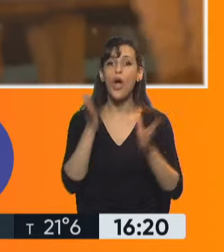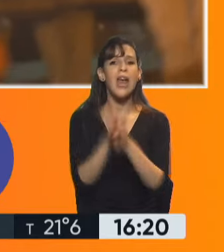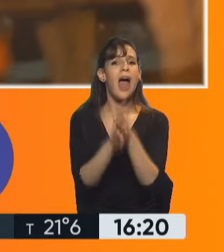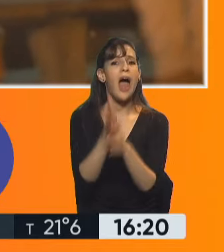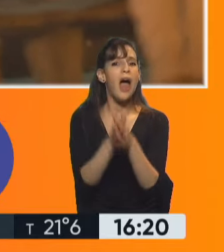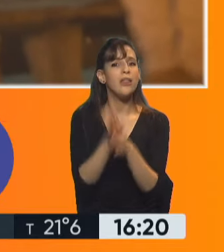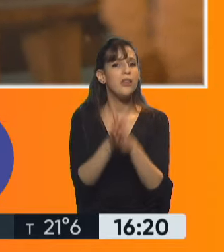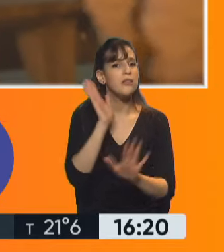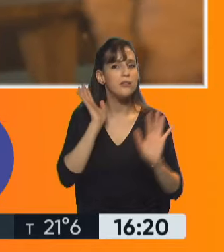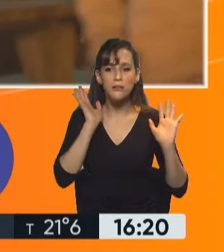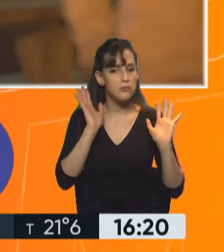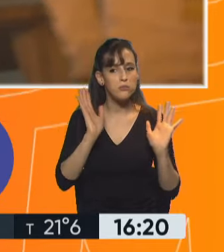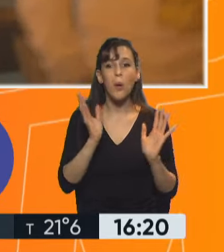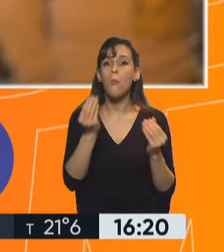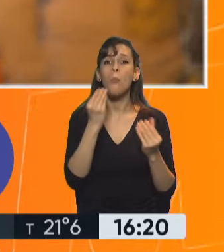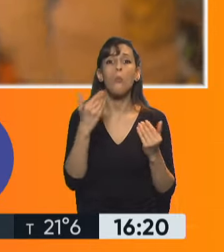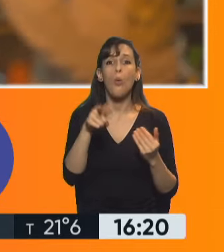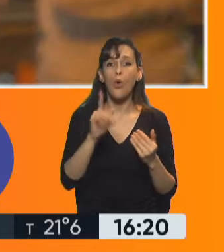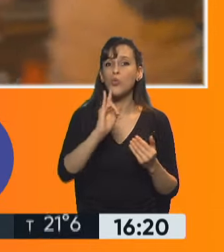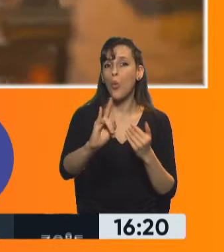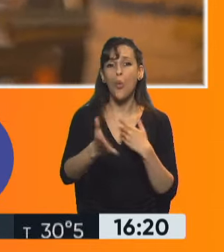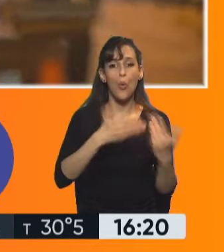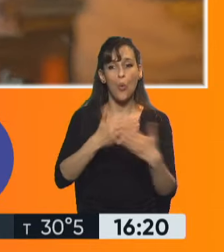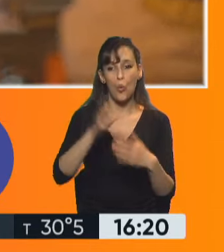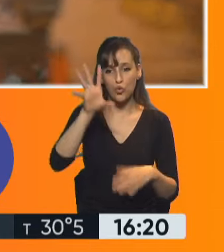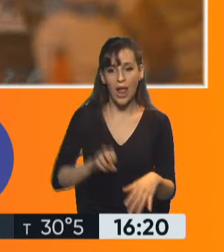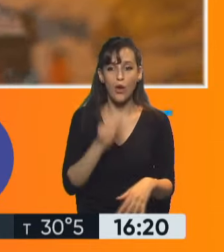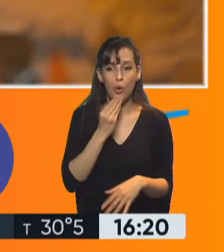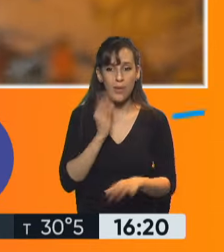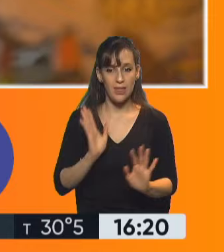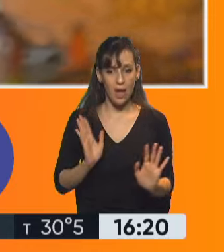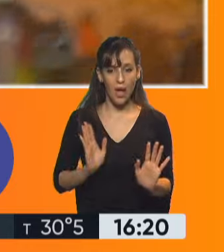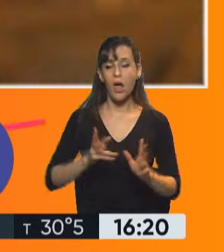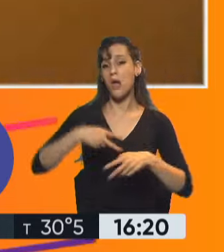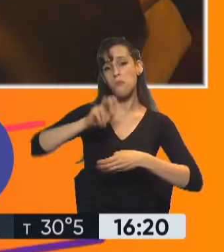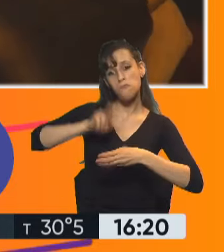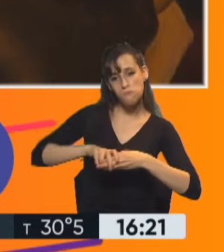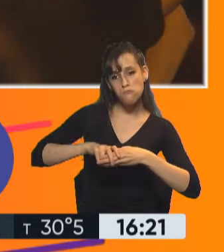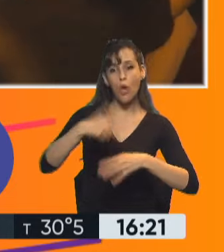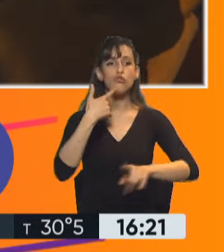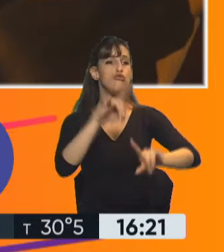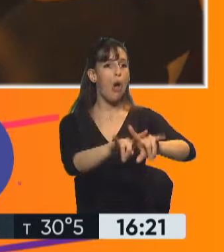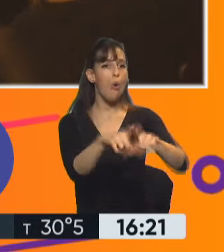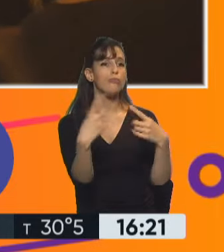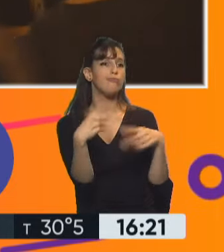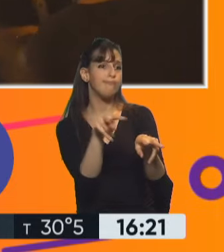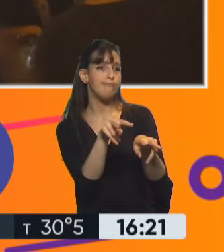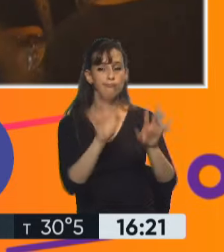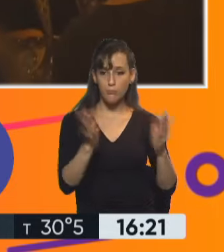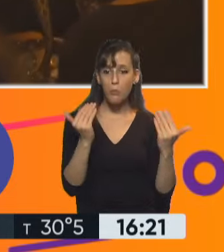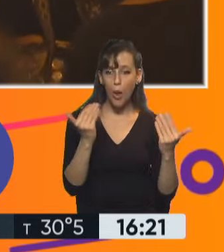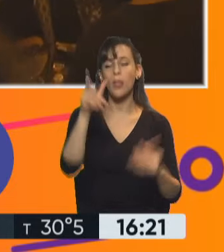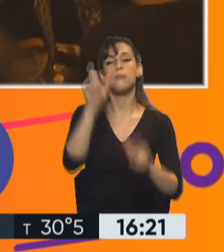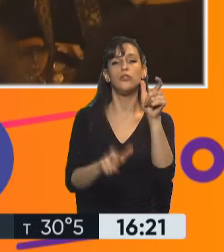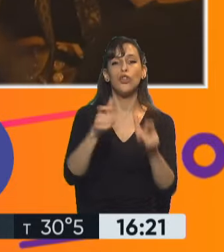¿Entendés? Bien. Vos te podés traer la comida, podés venir a cocinar y te empezás a ver todos los espectáculos. Los artistas que tienen ganas de hacer